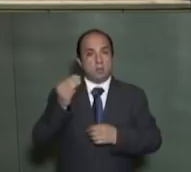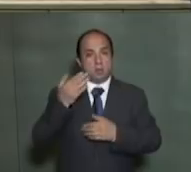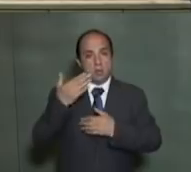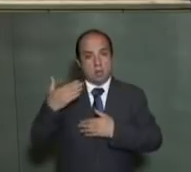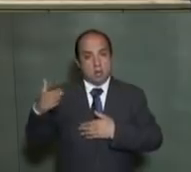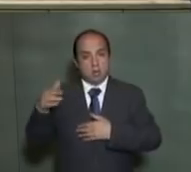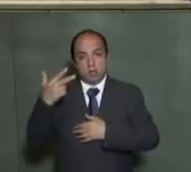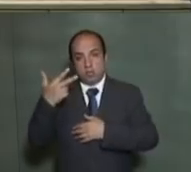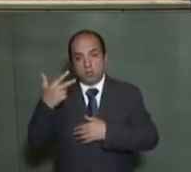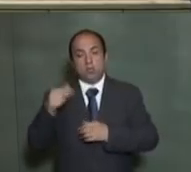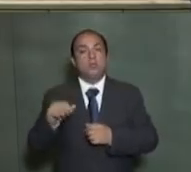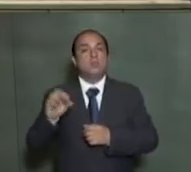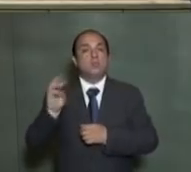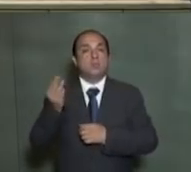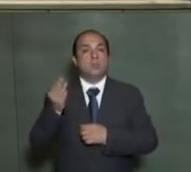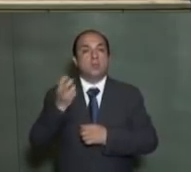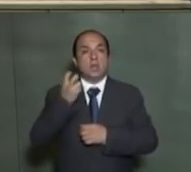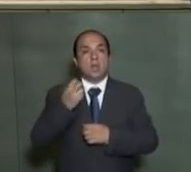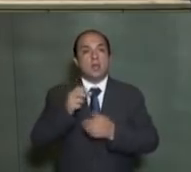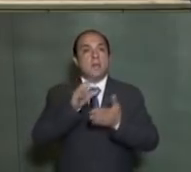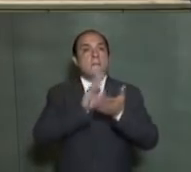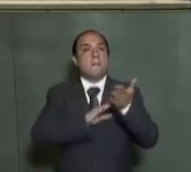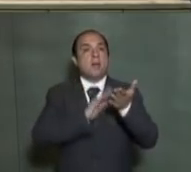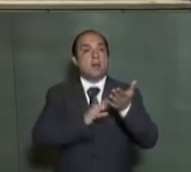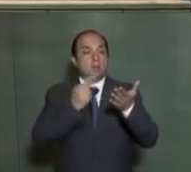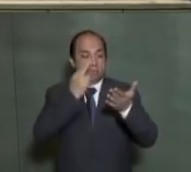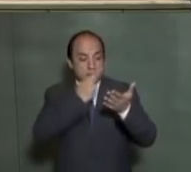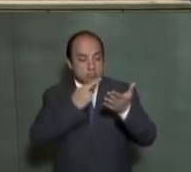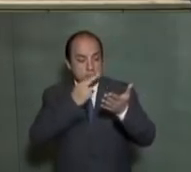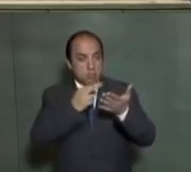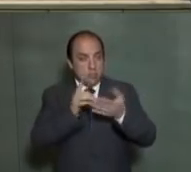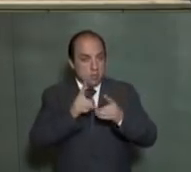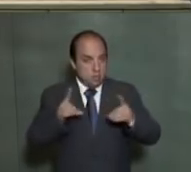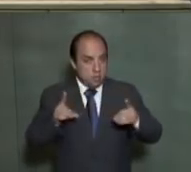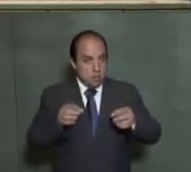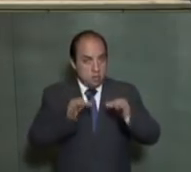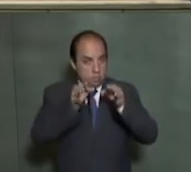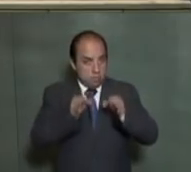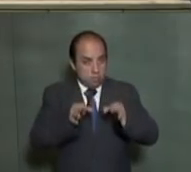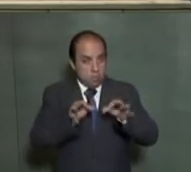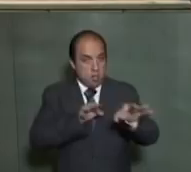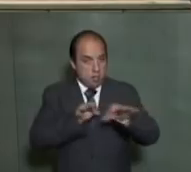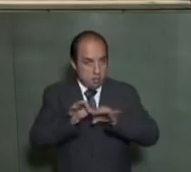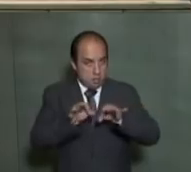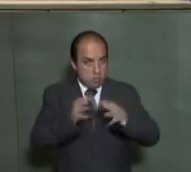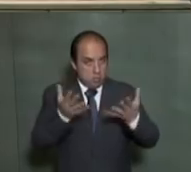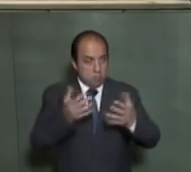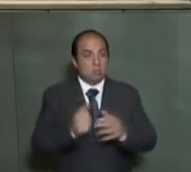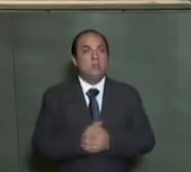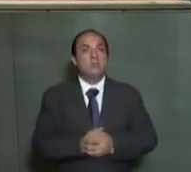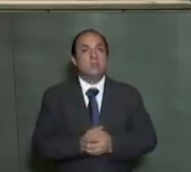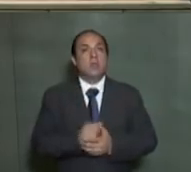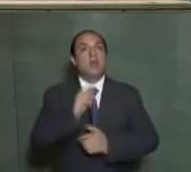Esta es la cédula de inspección que se desarrolló de manera específica para llevar a cabo este trabajo. Los resultados ya